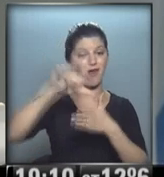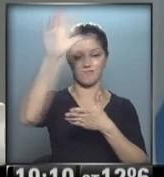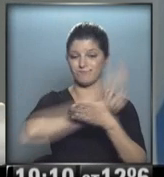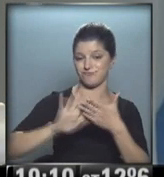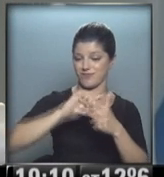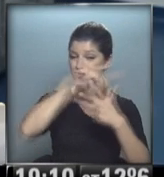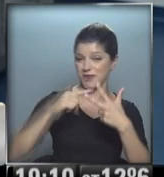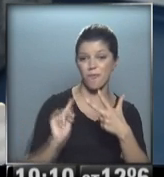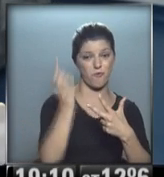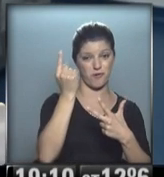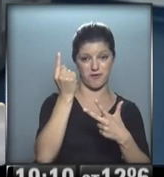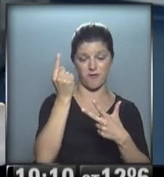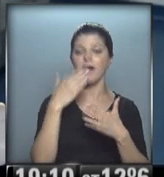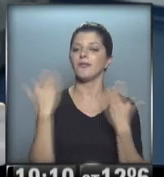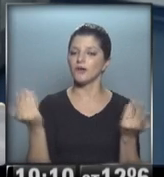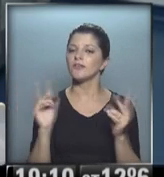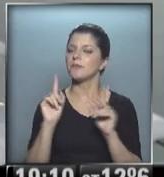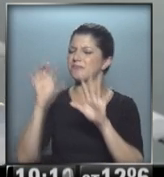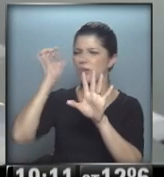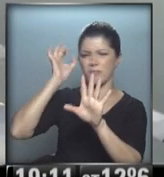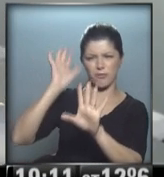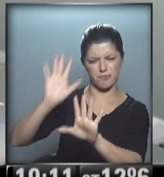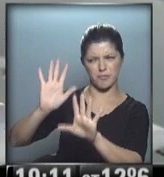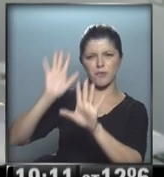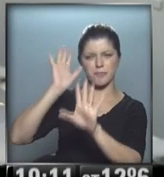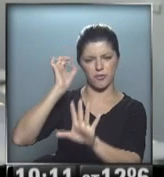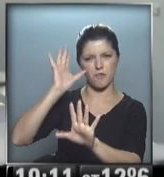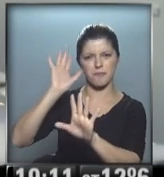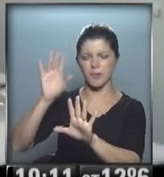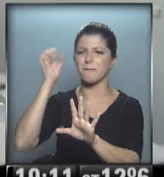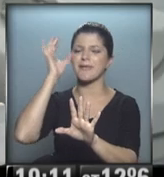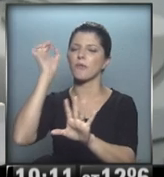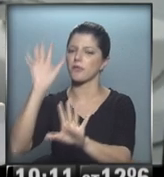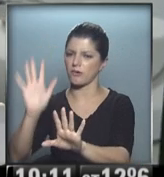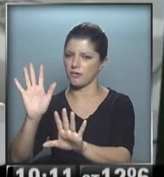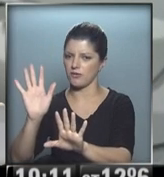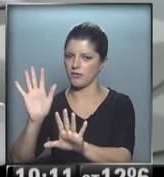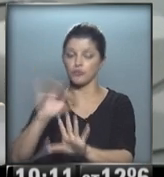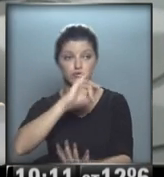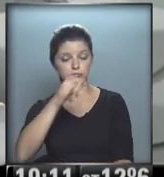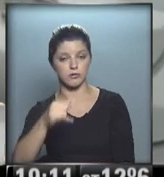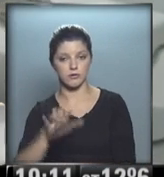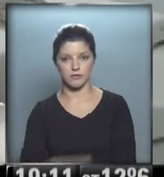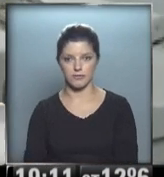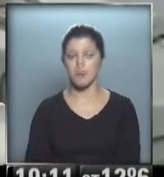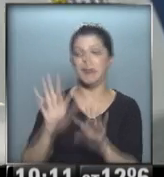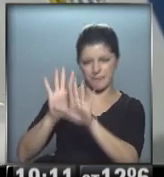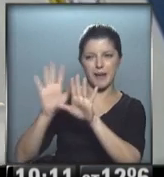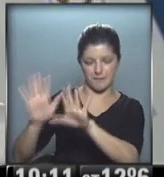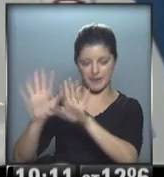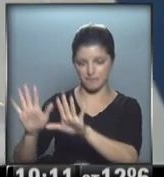A su vez, estamos incorporando también un acelerador lineal digital. Disculpame.